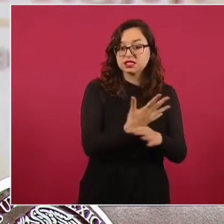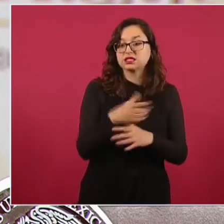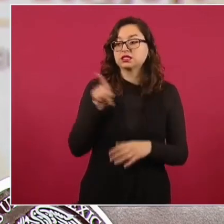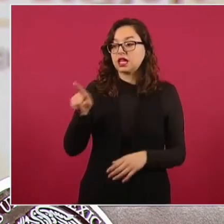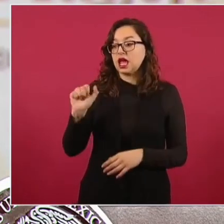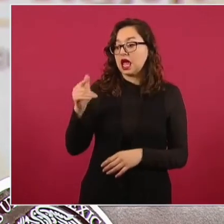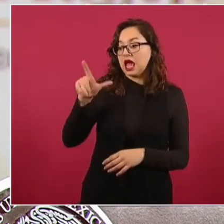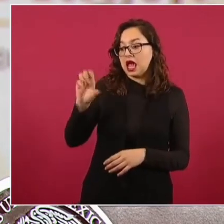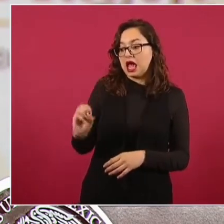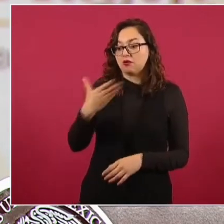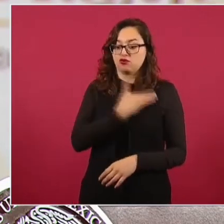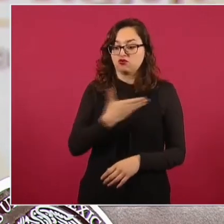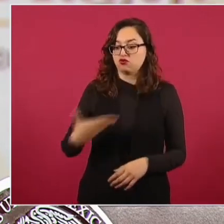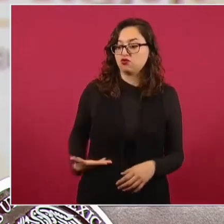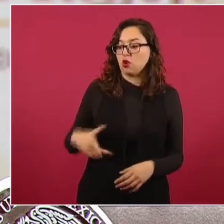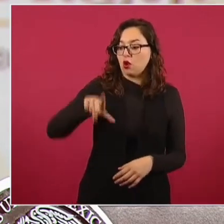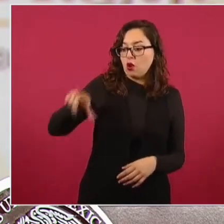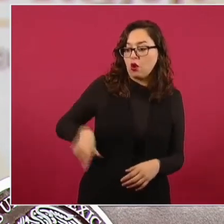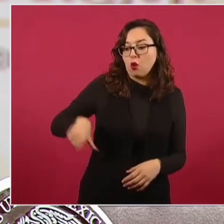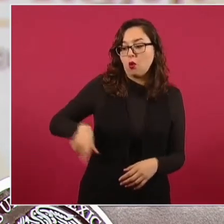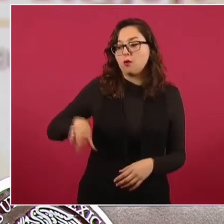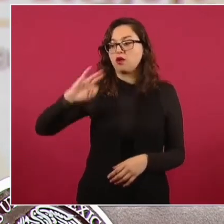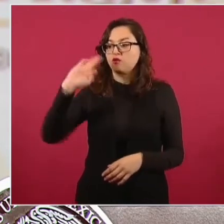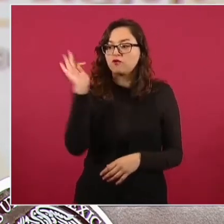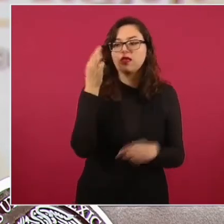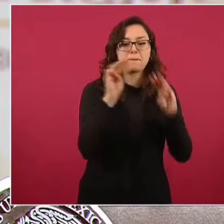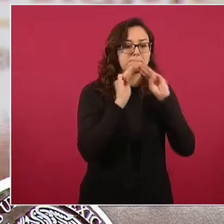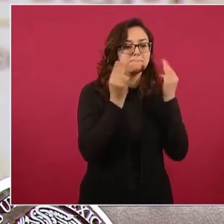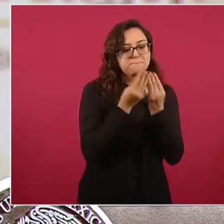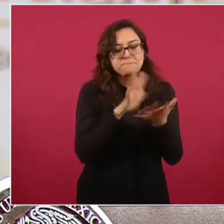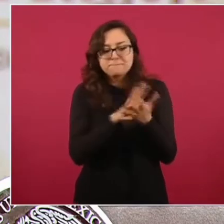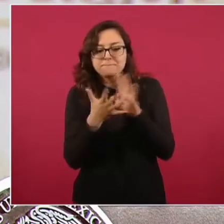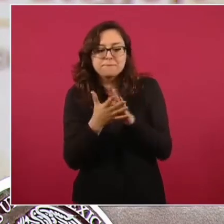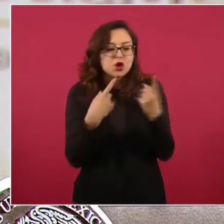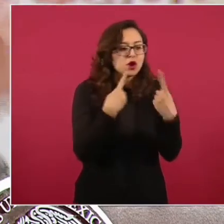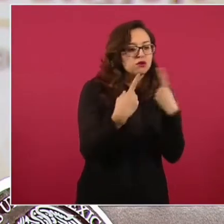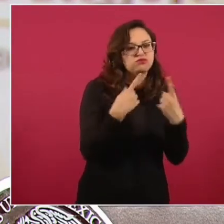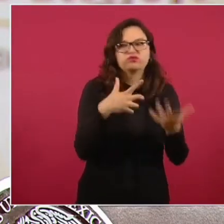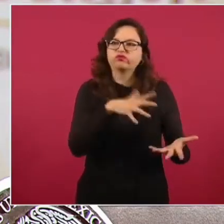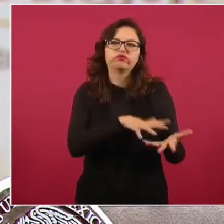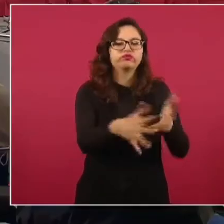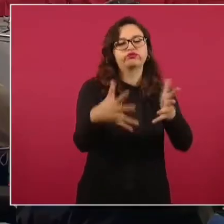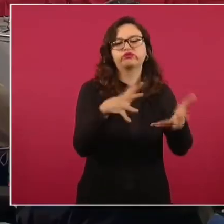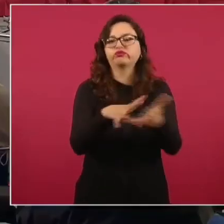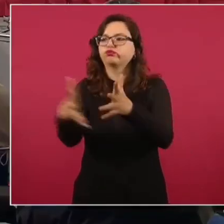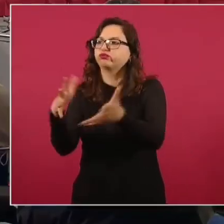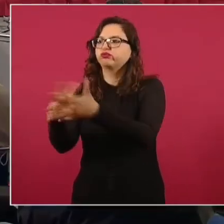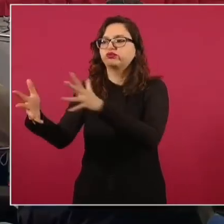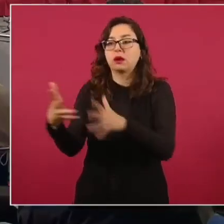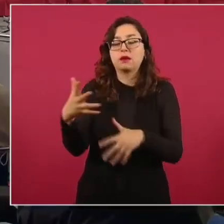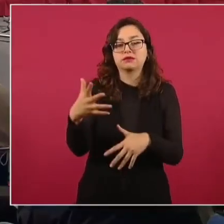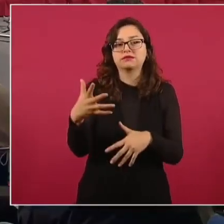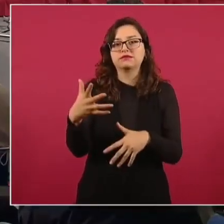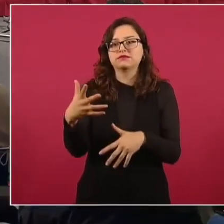orquestada entre miembros del gobierno federal y el crimen organizado. Ahí lo ven, que se parece mucho